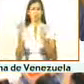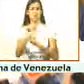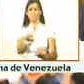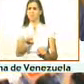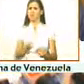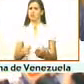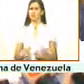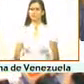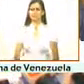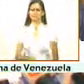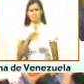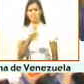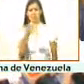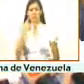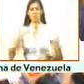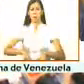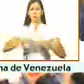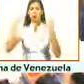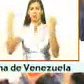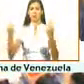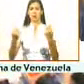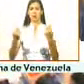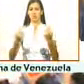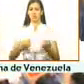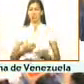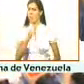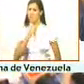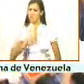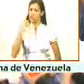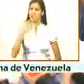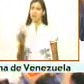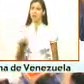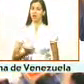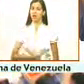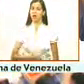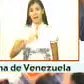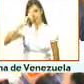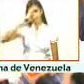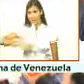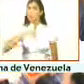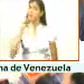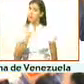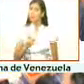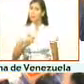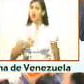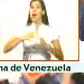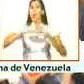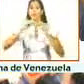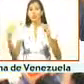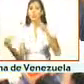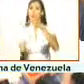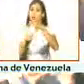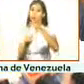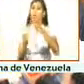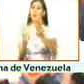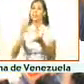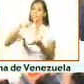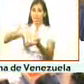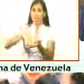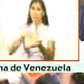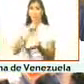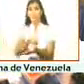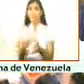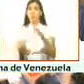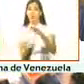contundentemente esta violación descarada al respeto que se deben las instituciones del Estado, que se le debe